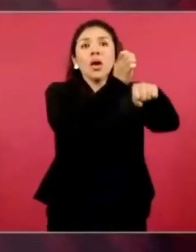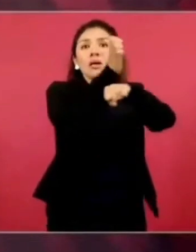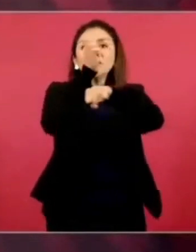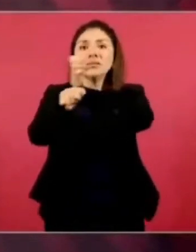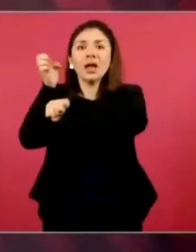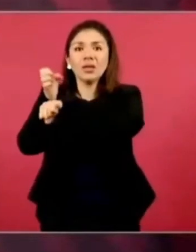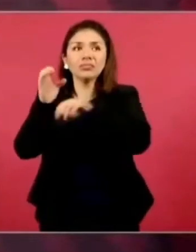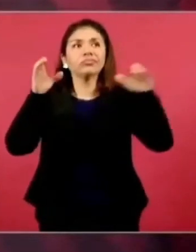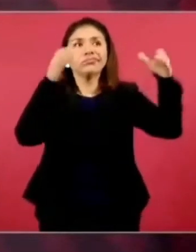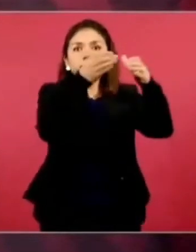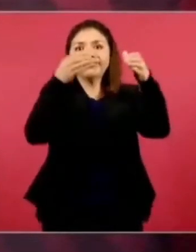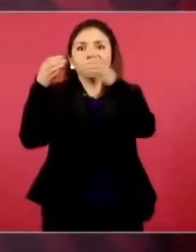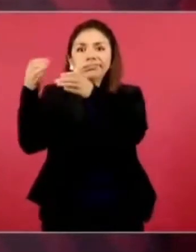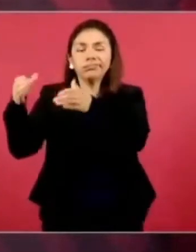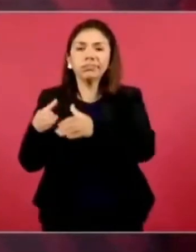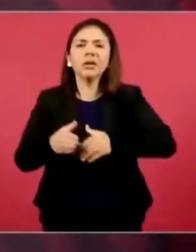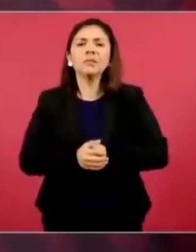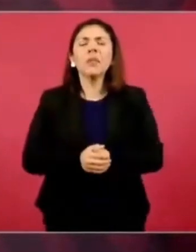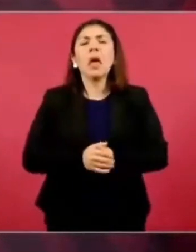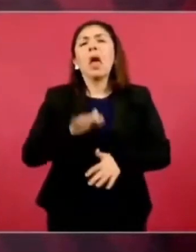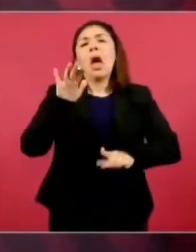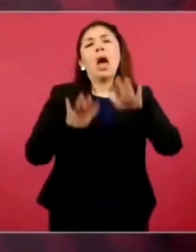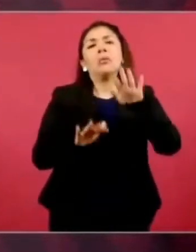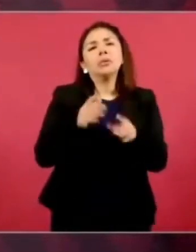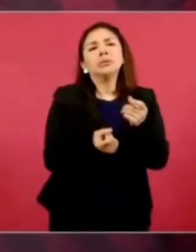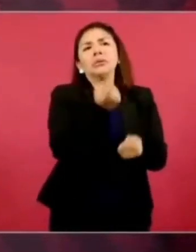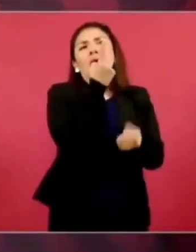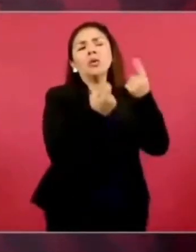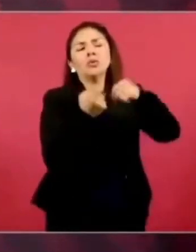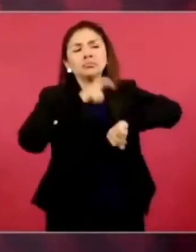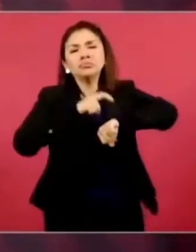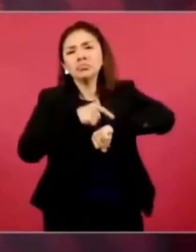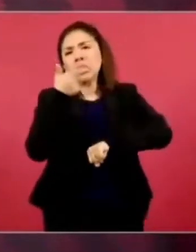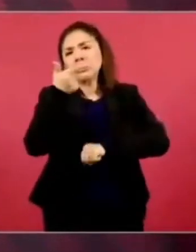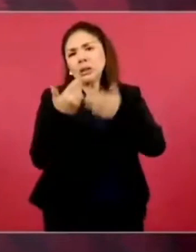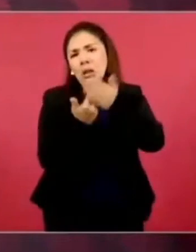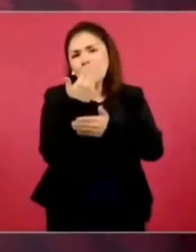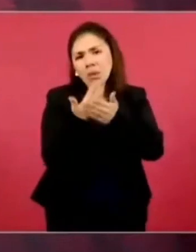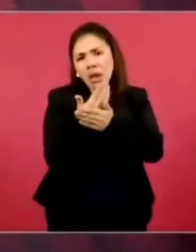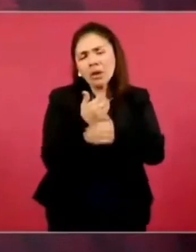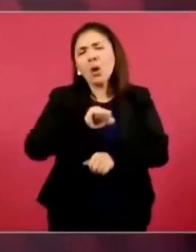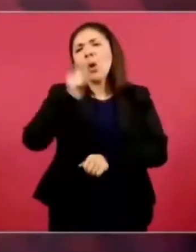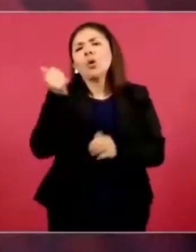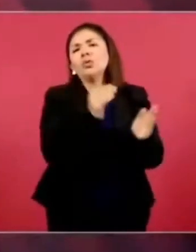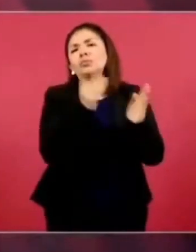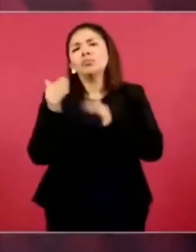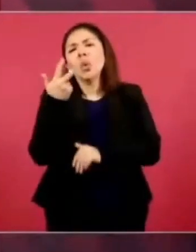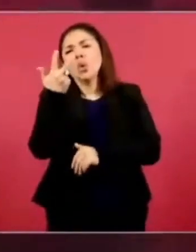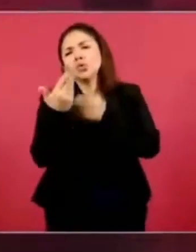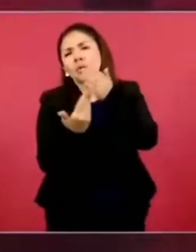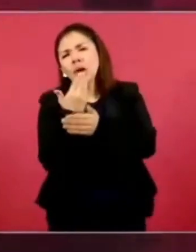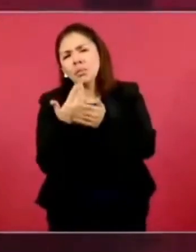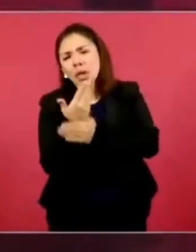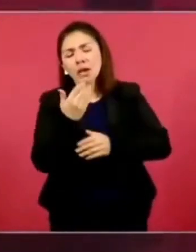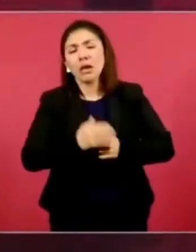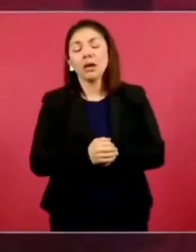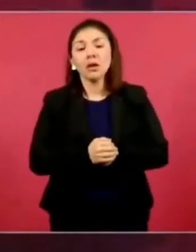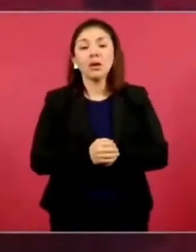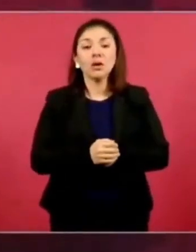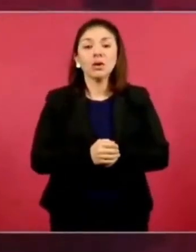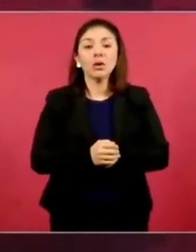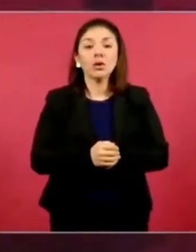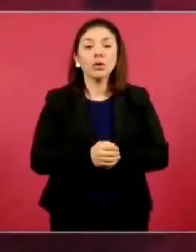Algunos a las 7 de la mañana, otros a las 8, terminando